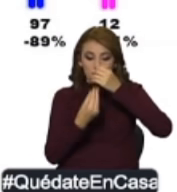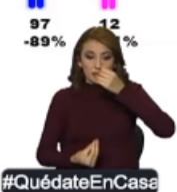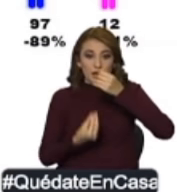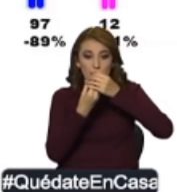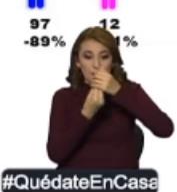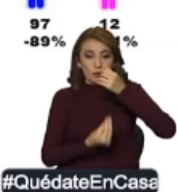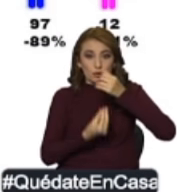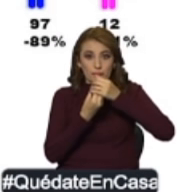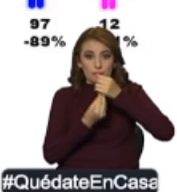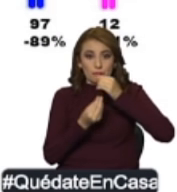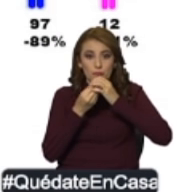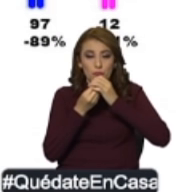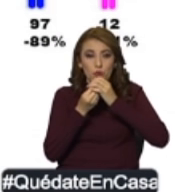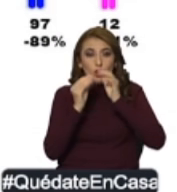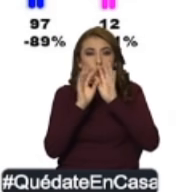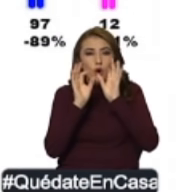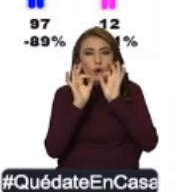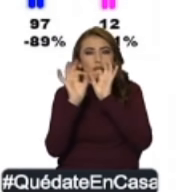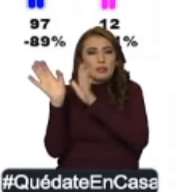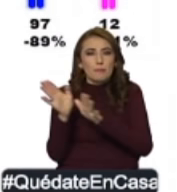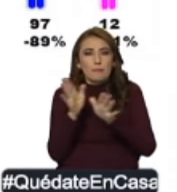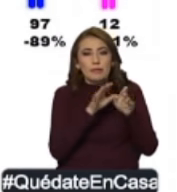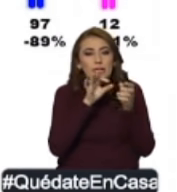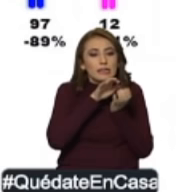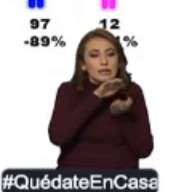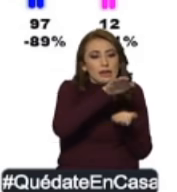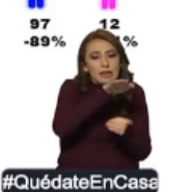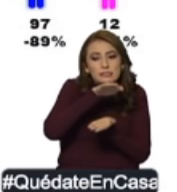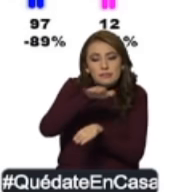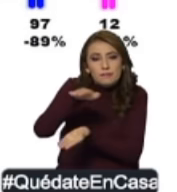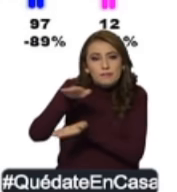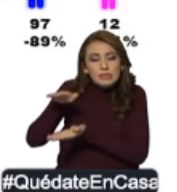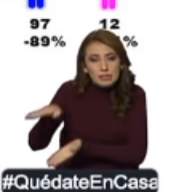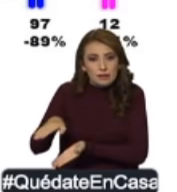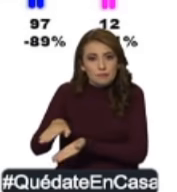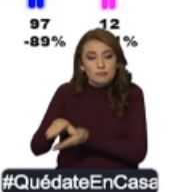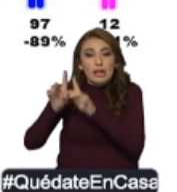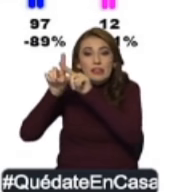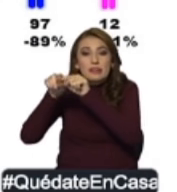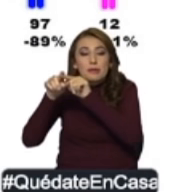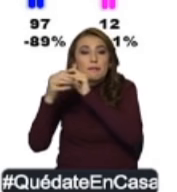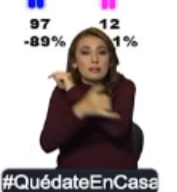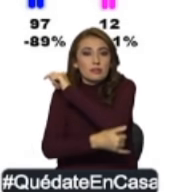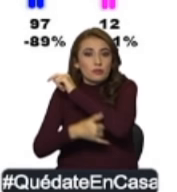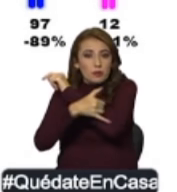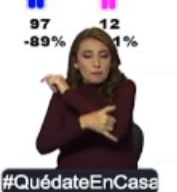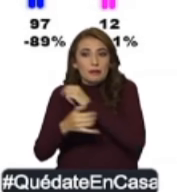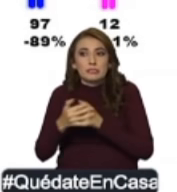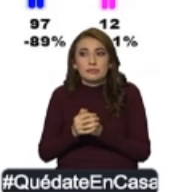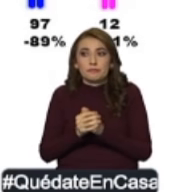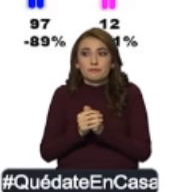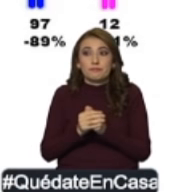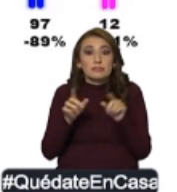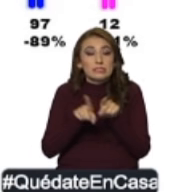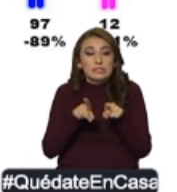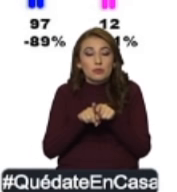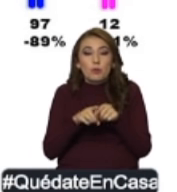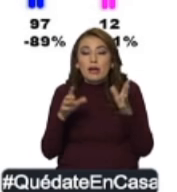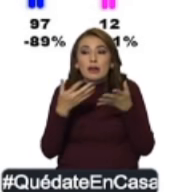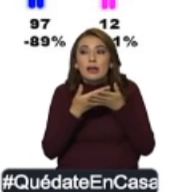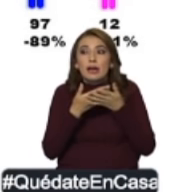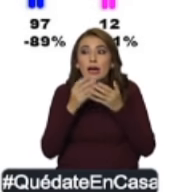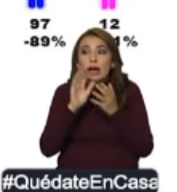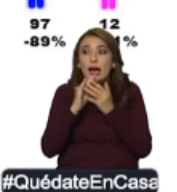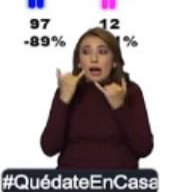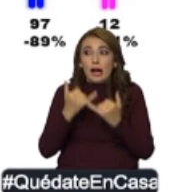viene desde el Perú para un paso hacia su país de origen. El arma de fuego, hemos hecho muchos esfuerzos para